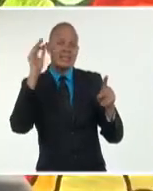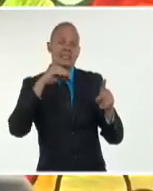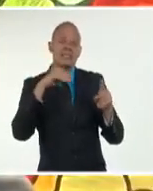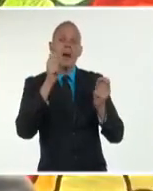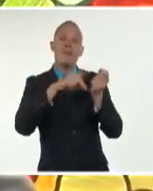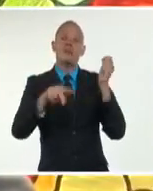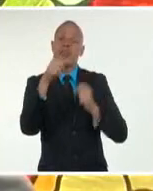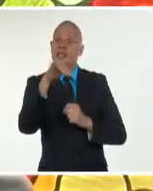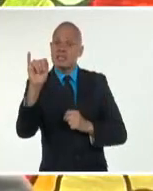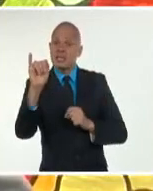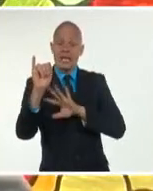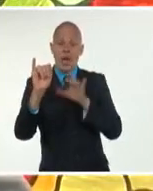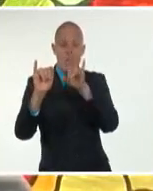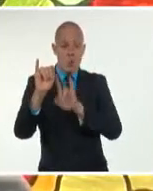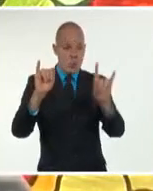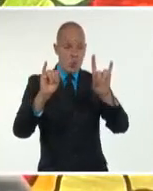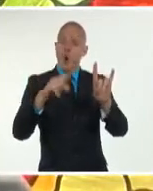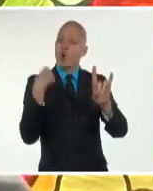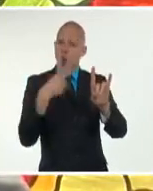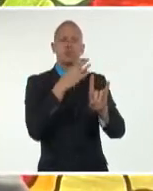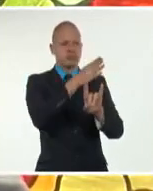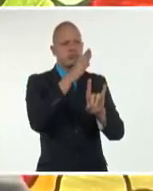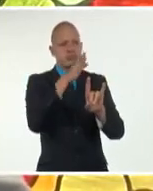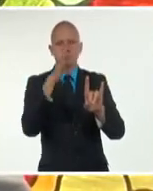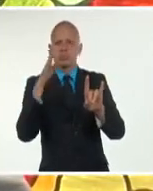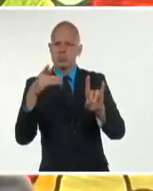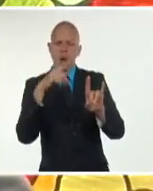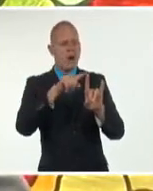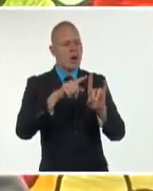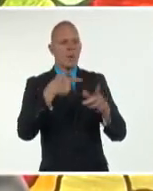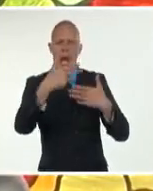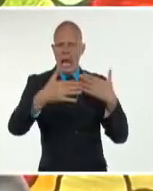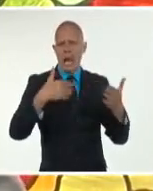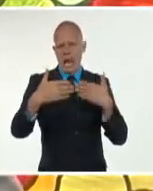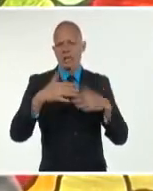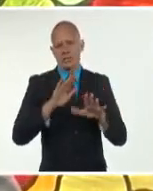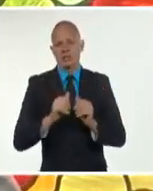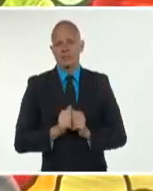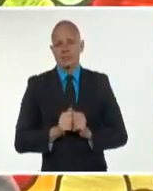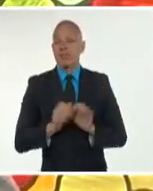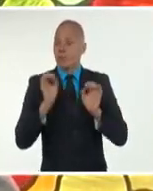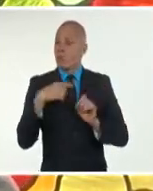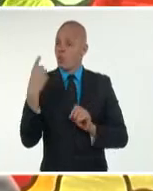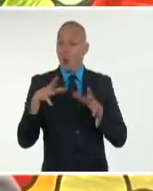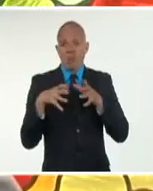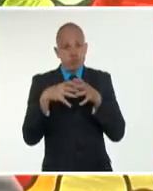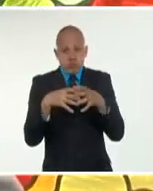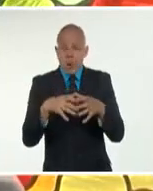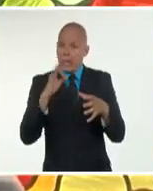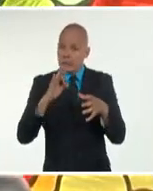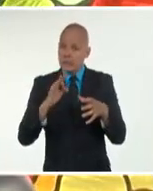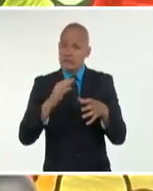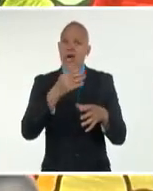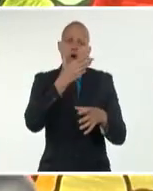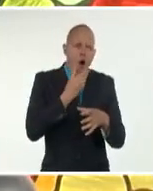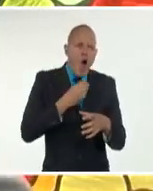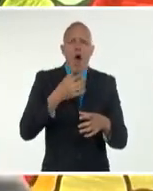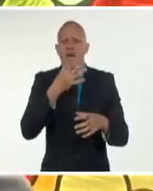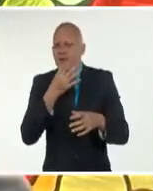todos participando continuamente en la revolución, seguiremos todos aportando y yo creo que siempre